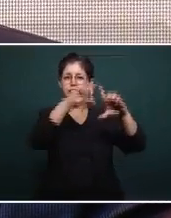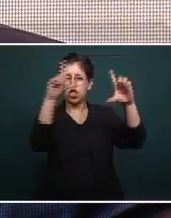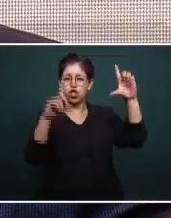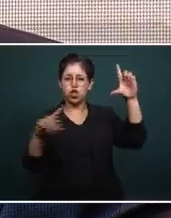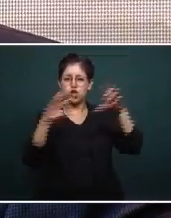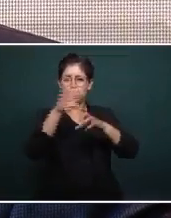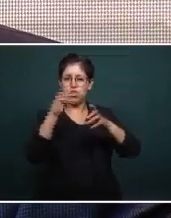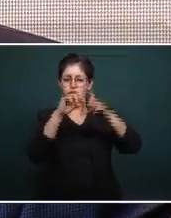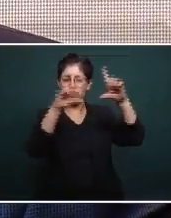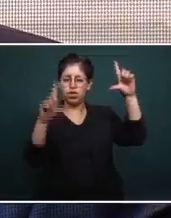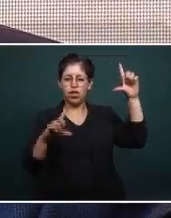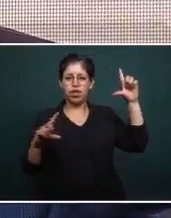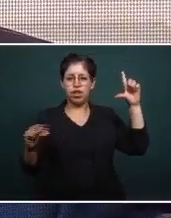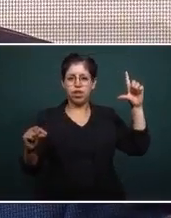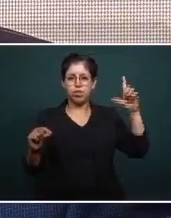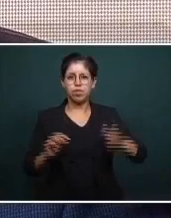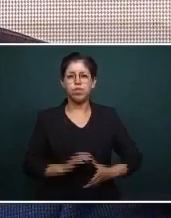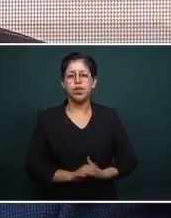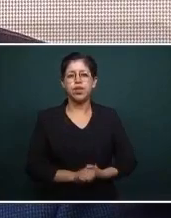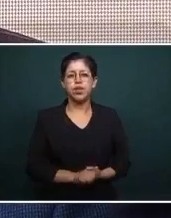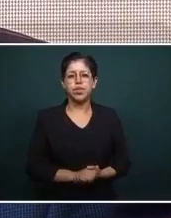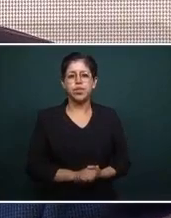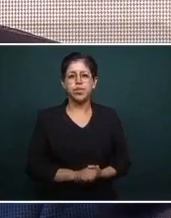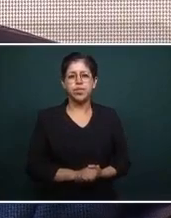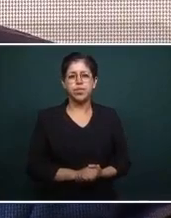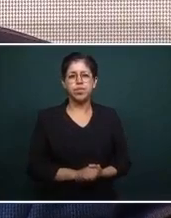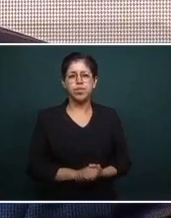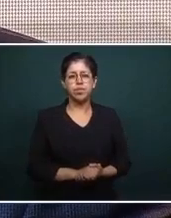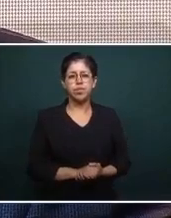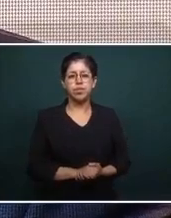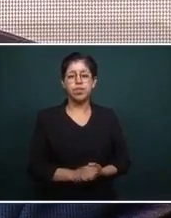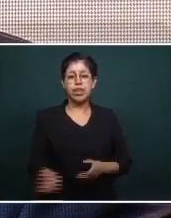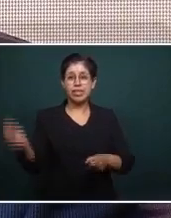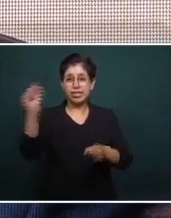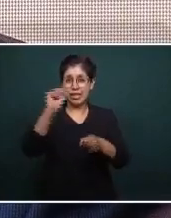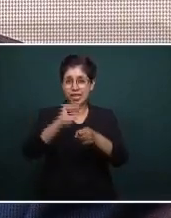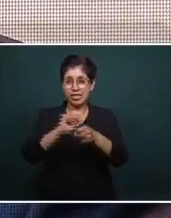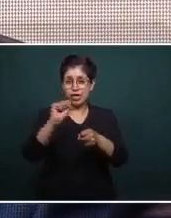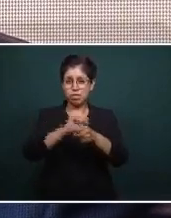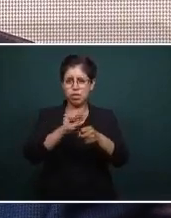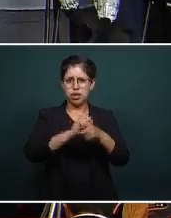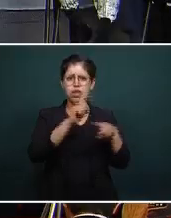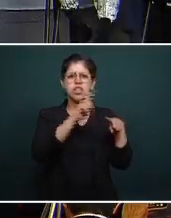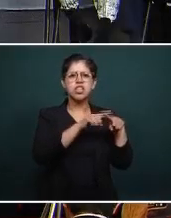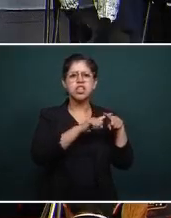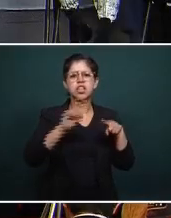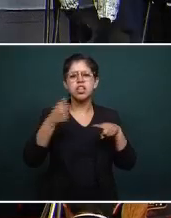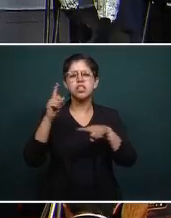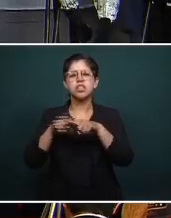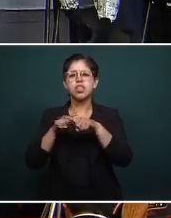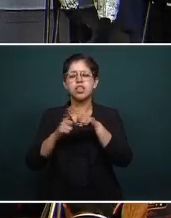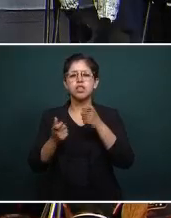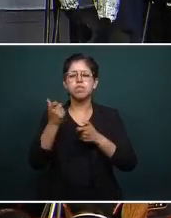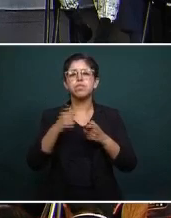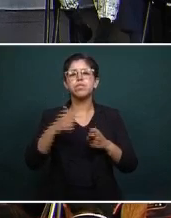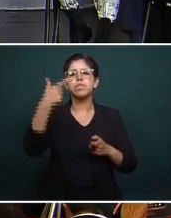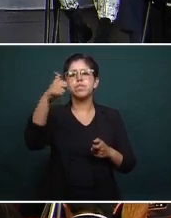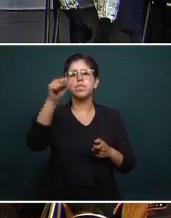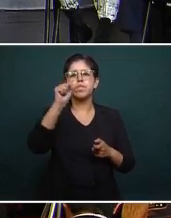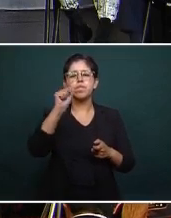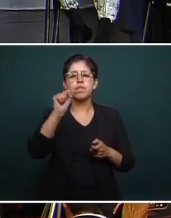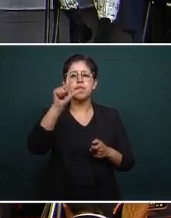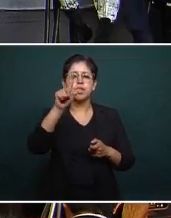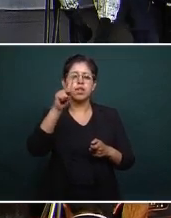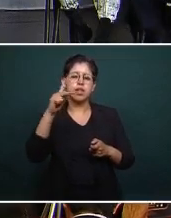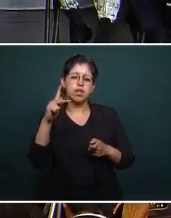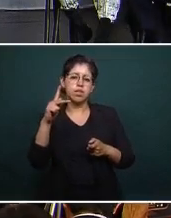precios de servicios y productos en todo el país cada semana en el Quiénes Quieren los Precios. En gas LP en